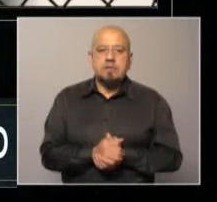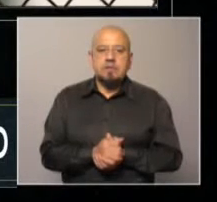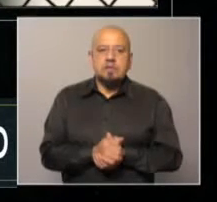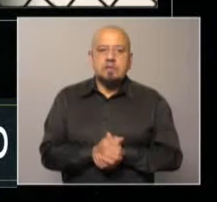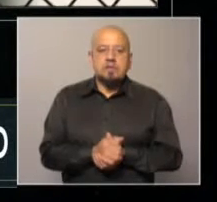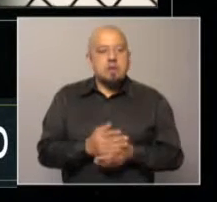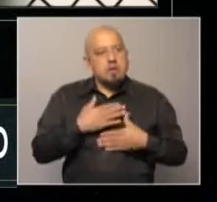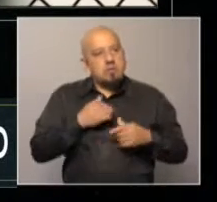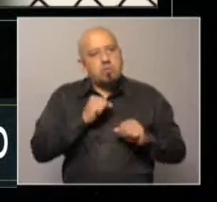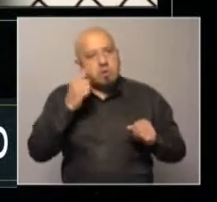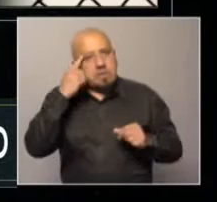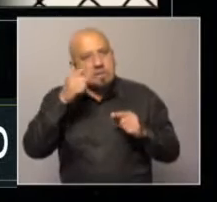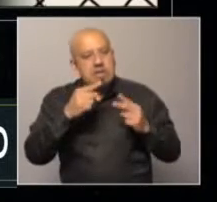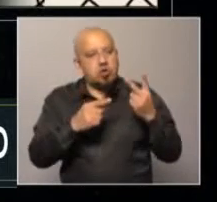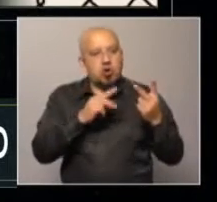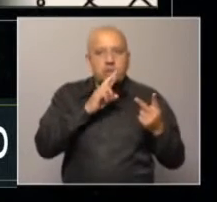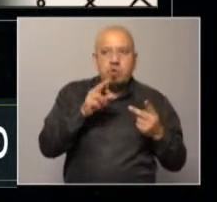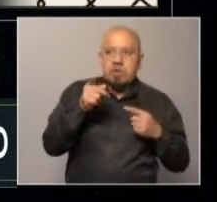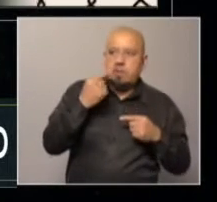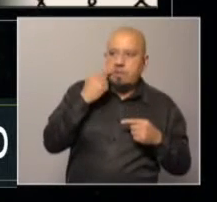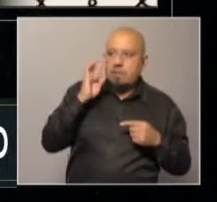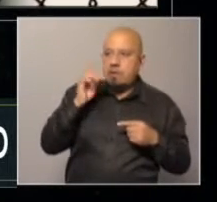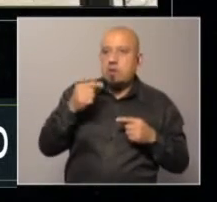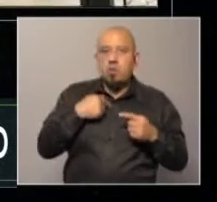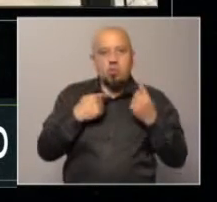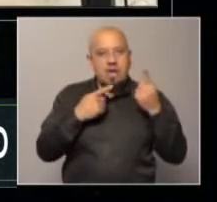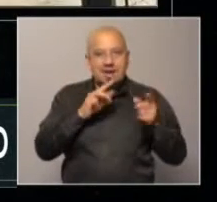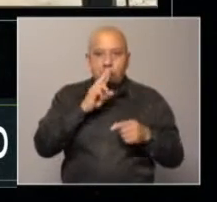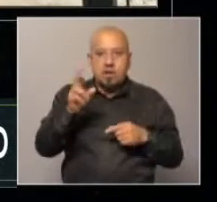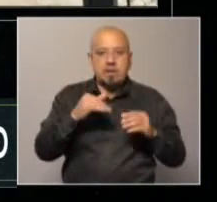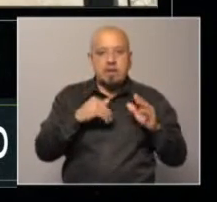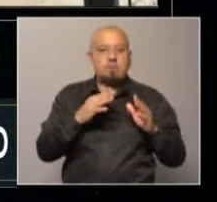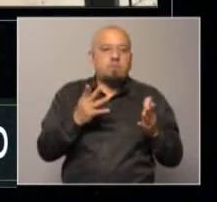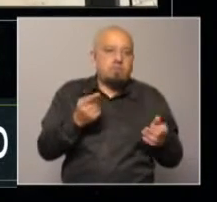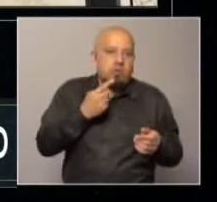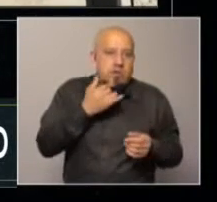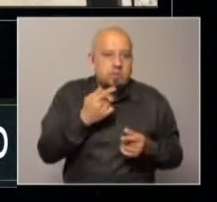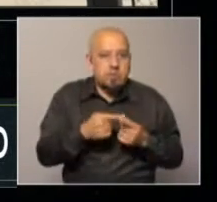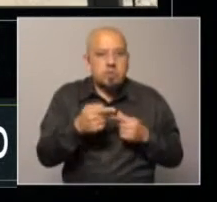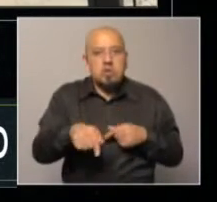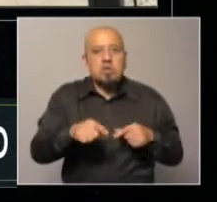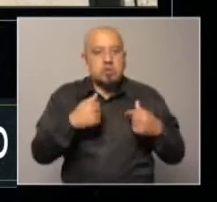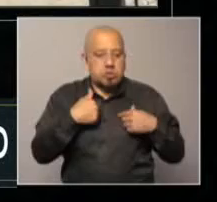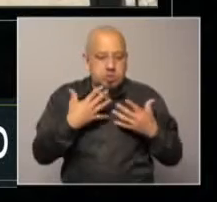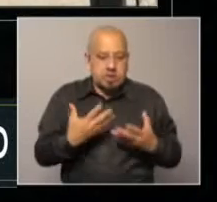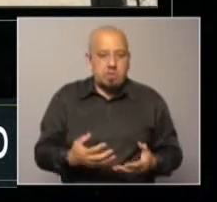No, uno podría pensar en dos respuestas a ese padre. Es decir, bueno, una respuesta más pragmática, es decir, bueno, si queremos